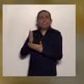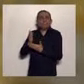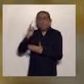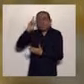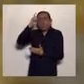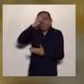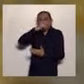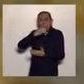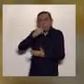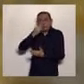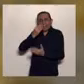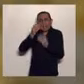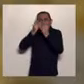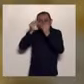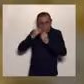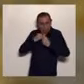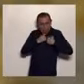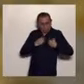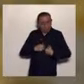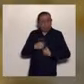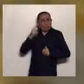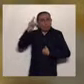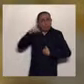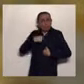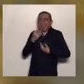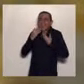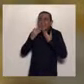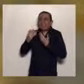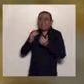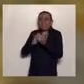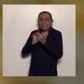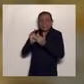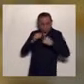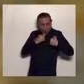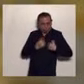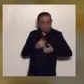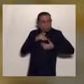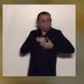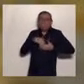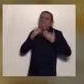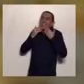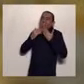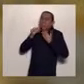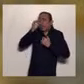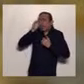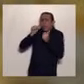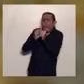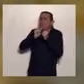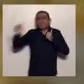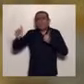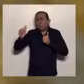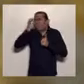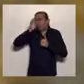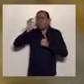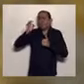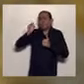vengas espiritualmente a mí. Gracias, Jesús, por estar en mi corazón, que nunca me separe de tu amor